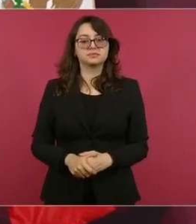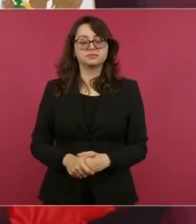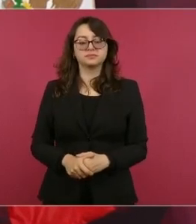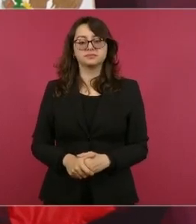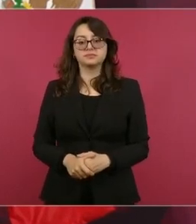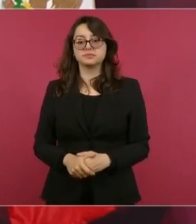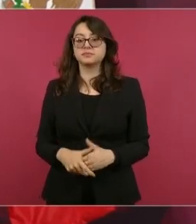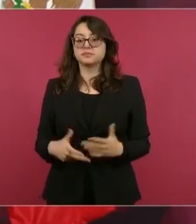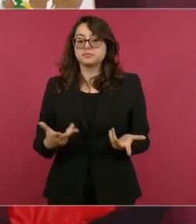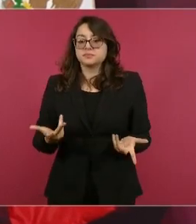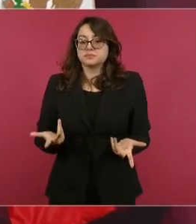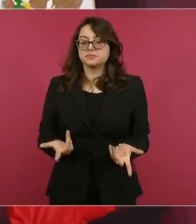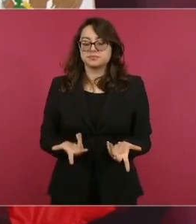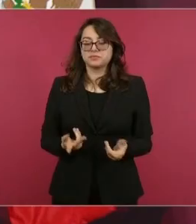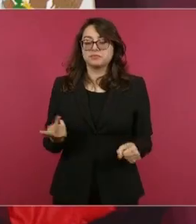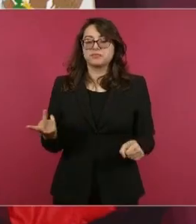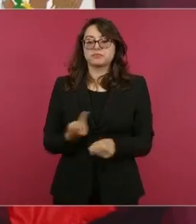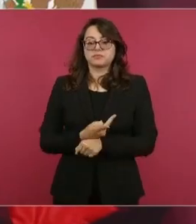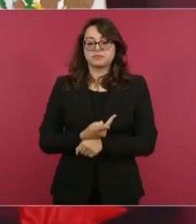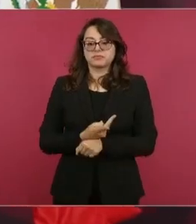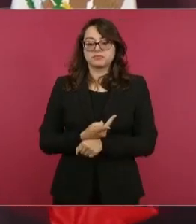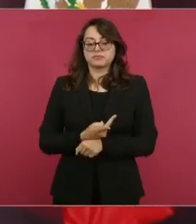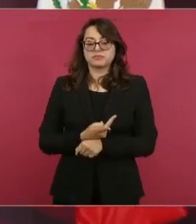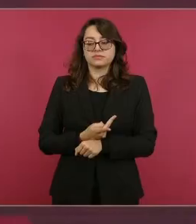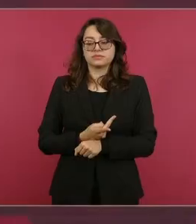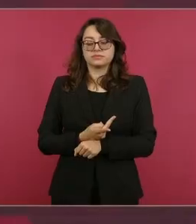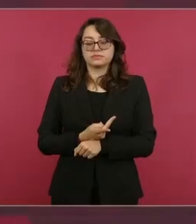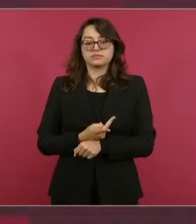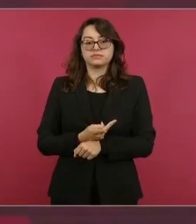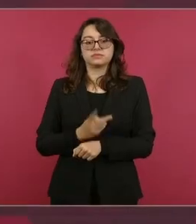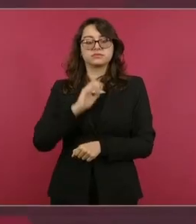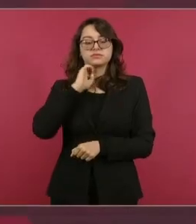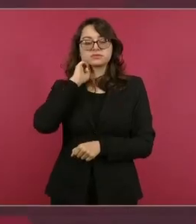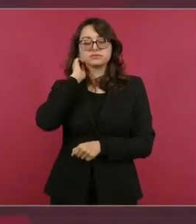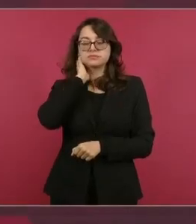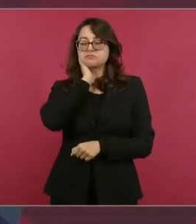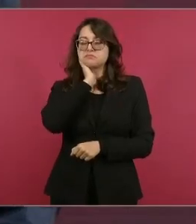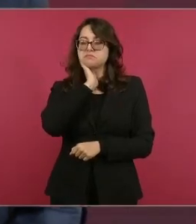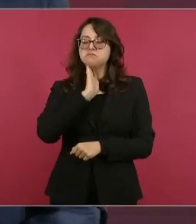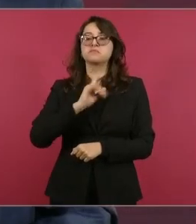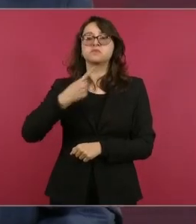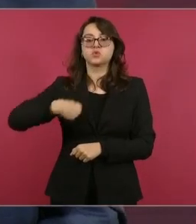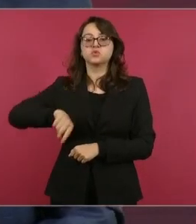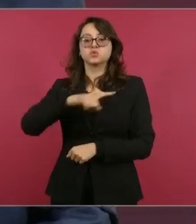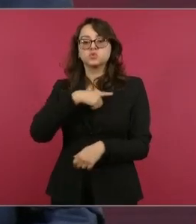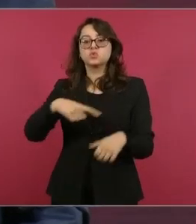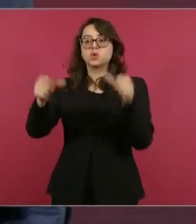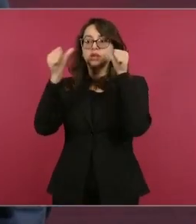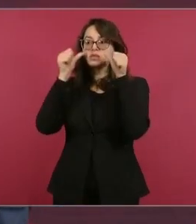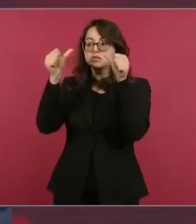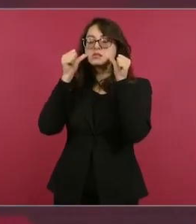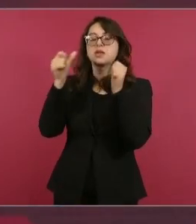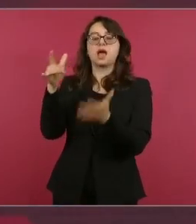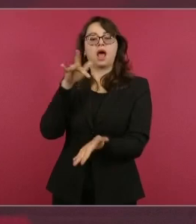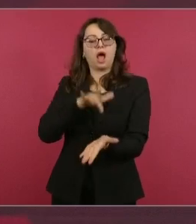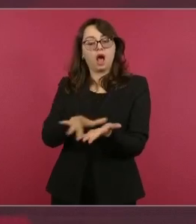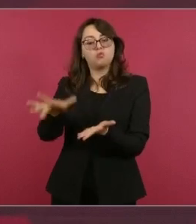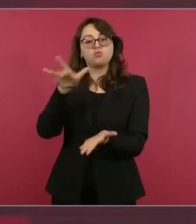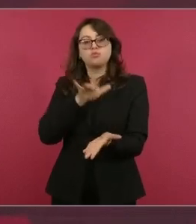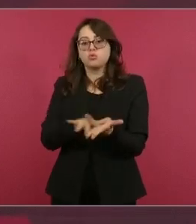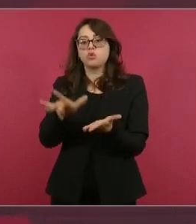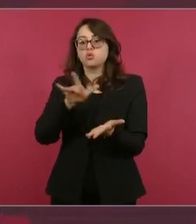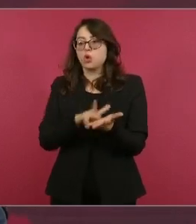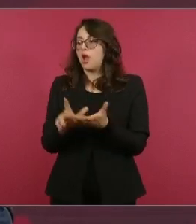porque les están llegando apoyos, aunque sea una